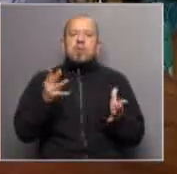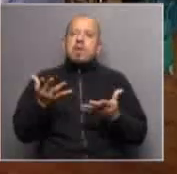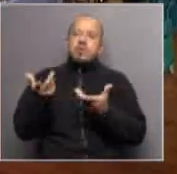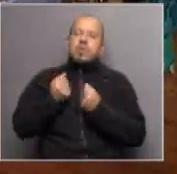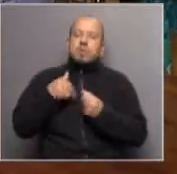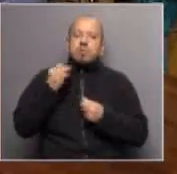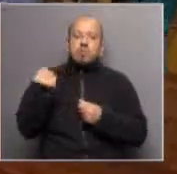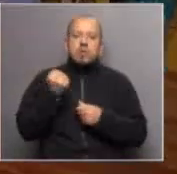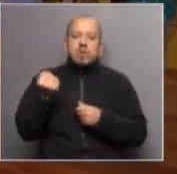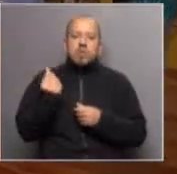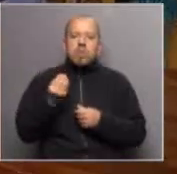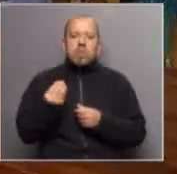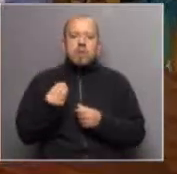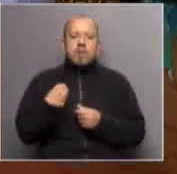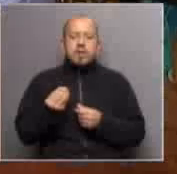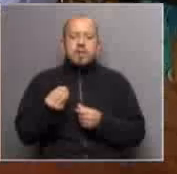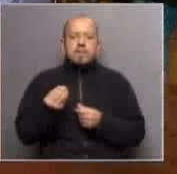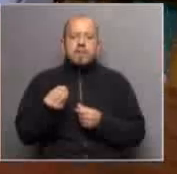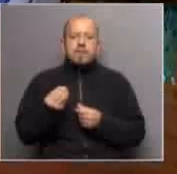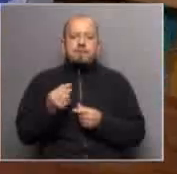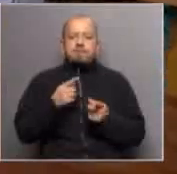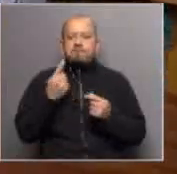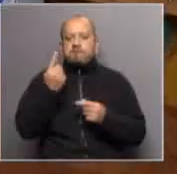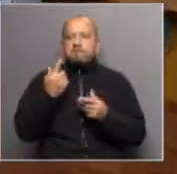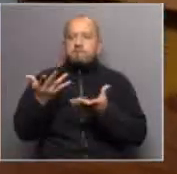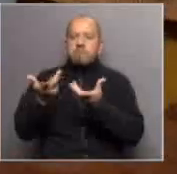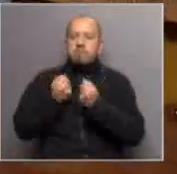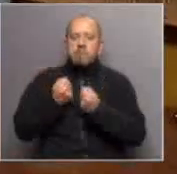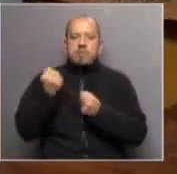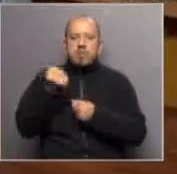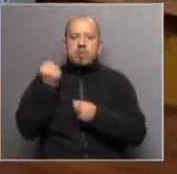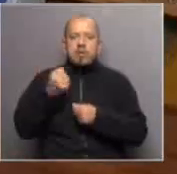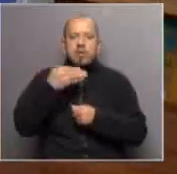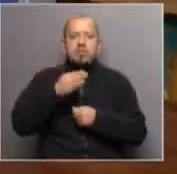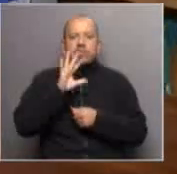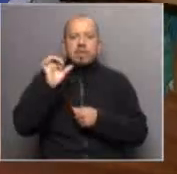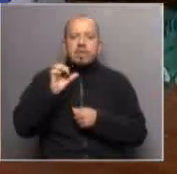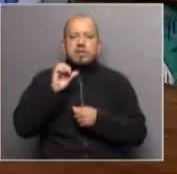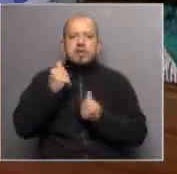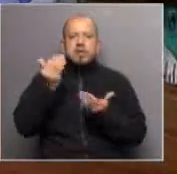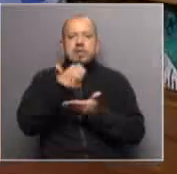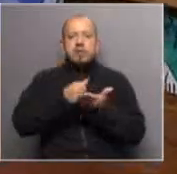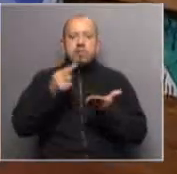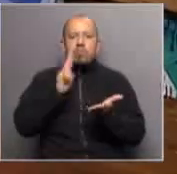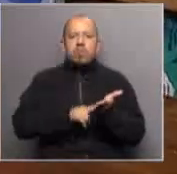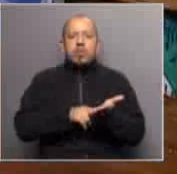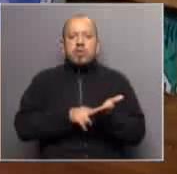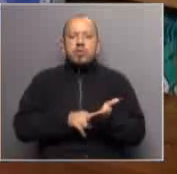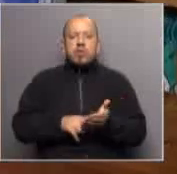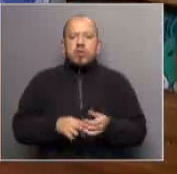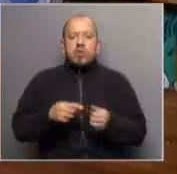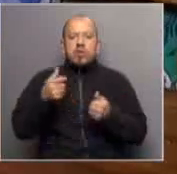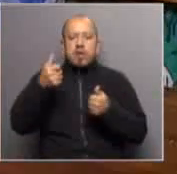ayudas? Y bueno, en realidad hay una ayuda importante del BPS, la exoneración de aportes patronales, la ayuda ahora del plan ABC,